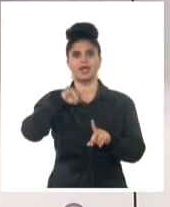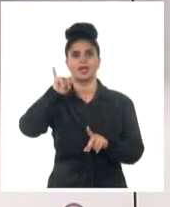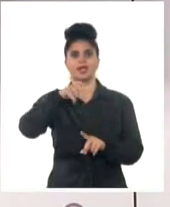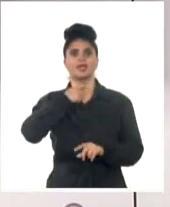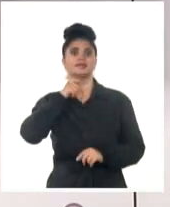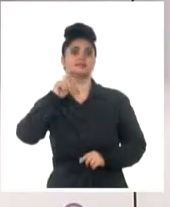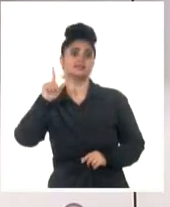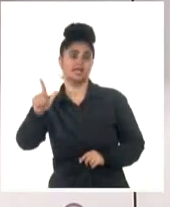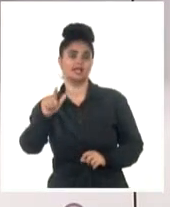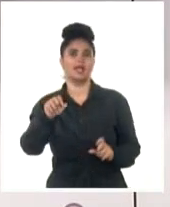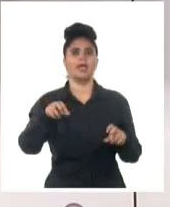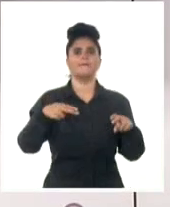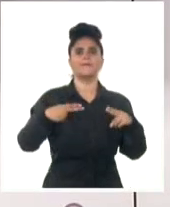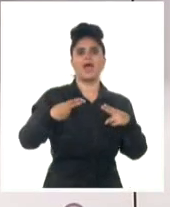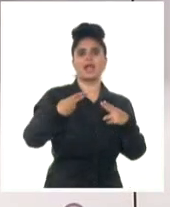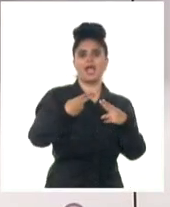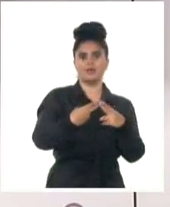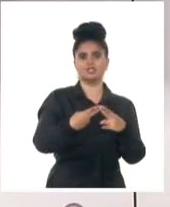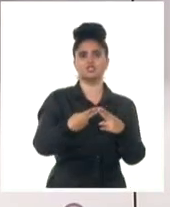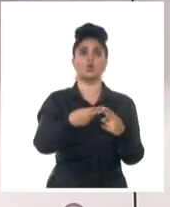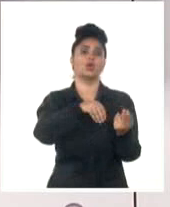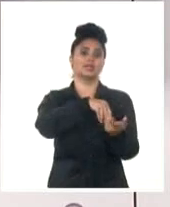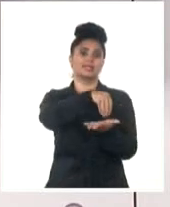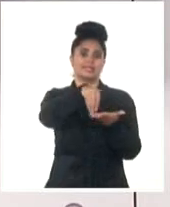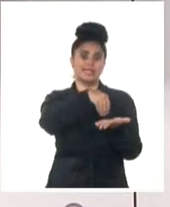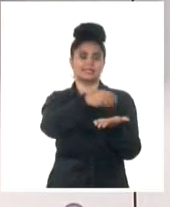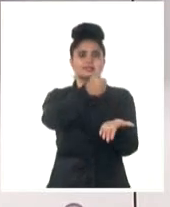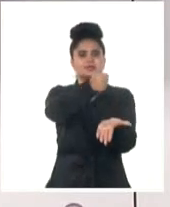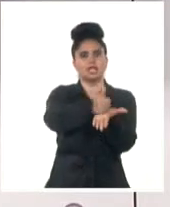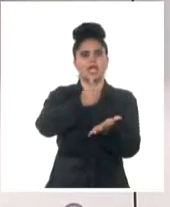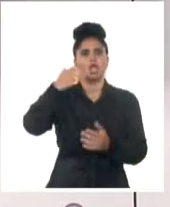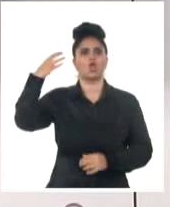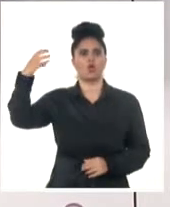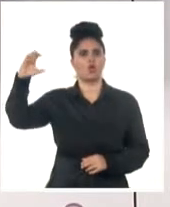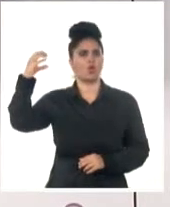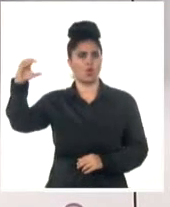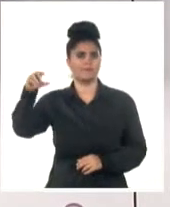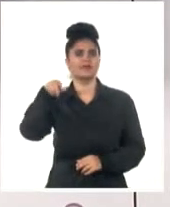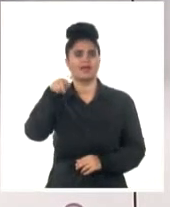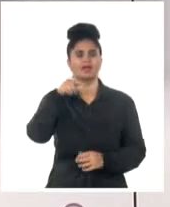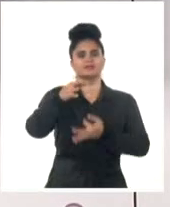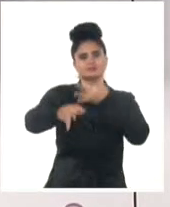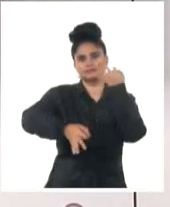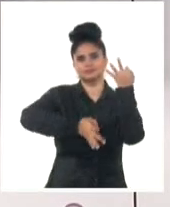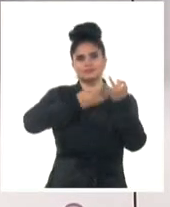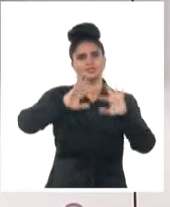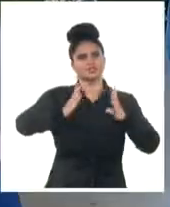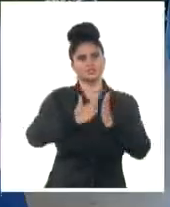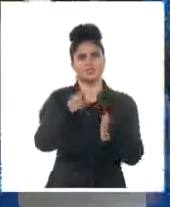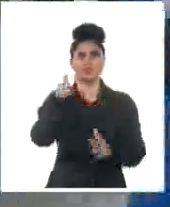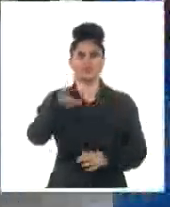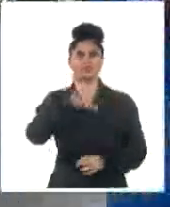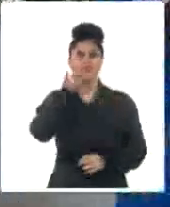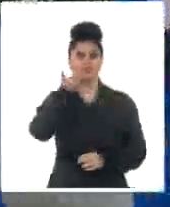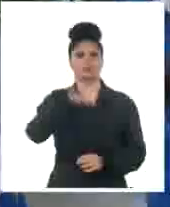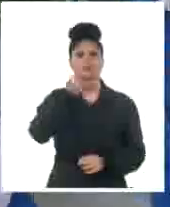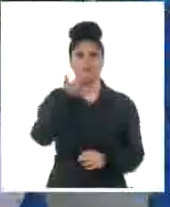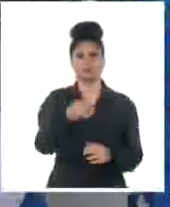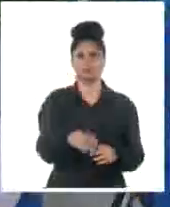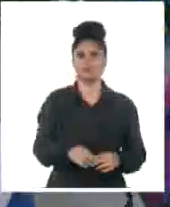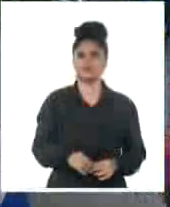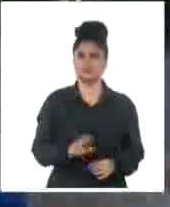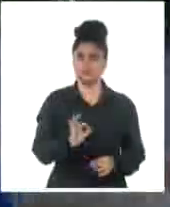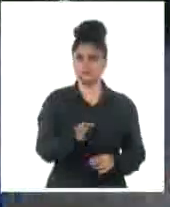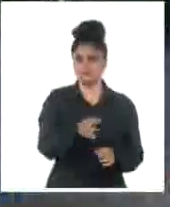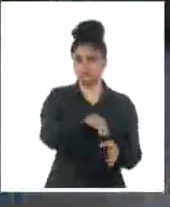para Panamericanos Junior de Bogotá. Guillermo Rodríguez Hidalgo Gato precisamente recogió sus impresiones.